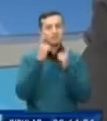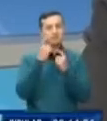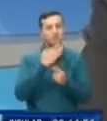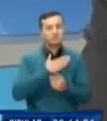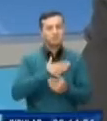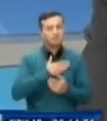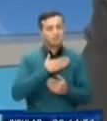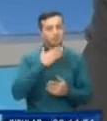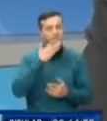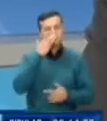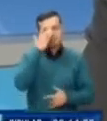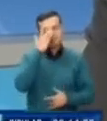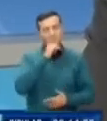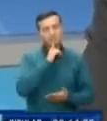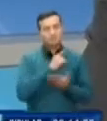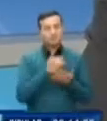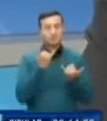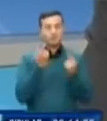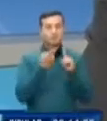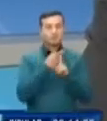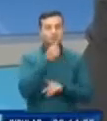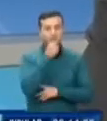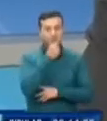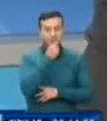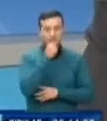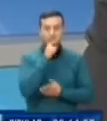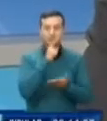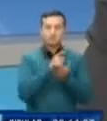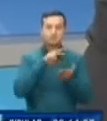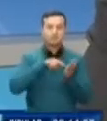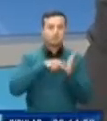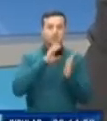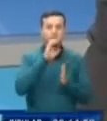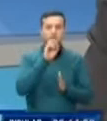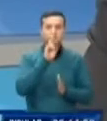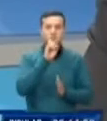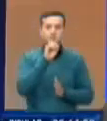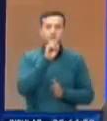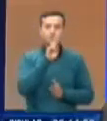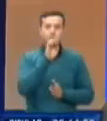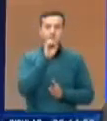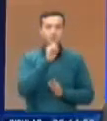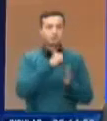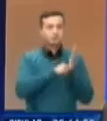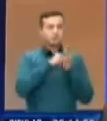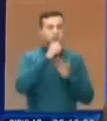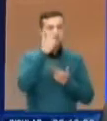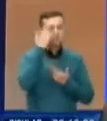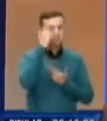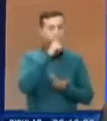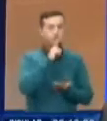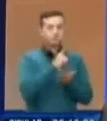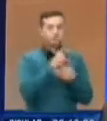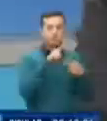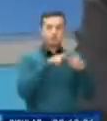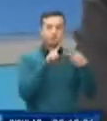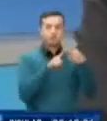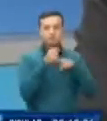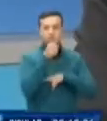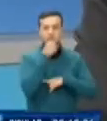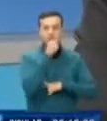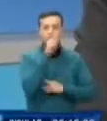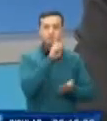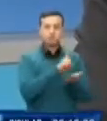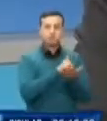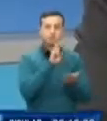mi salud bueno el día de hoy en el primer bloque tendremos al arquitecto fernando cordero ministro de defensa y en el segundo bloque tendremos al